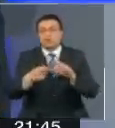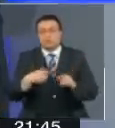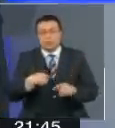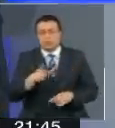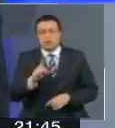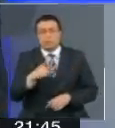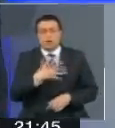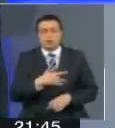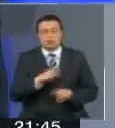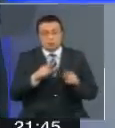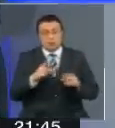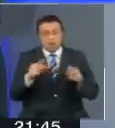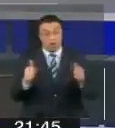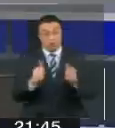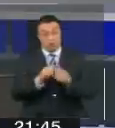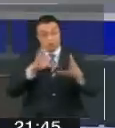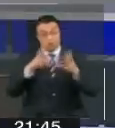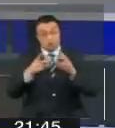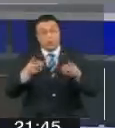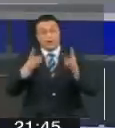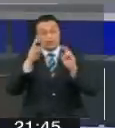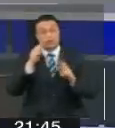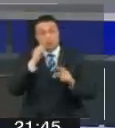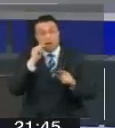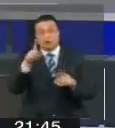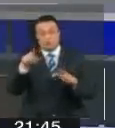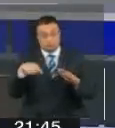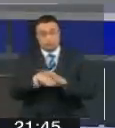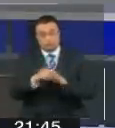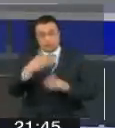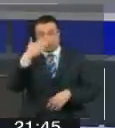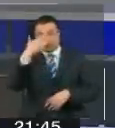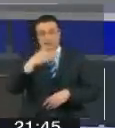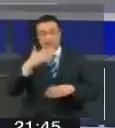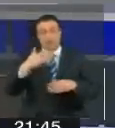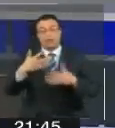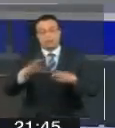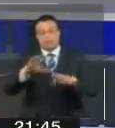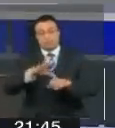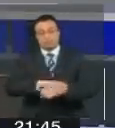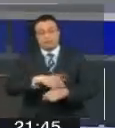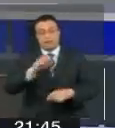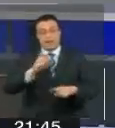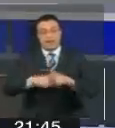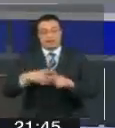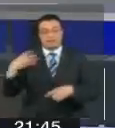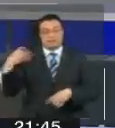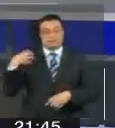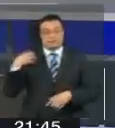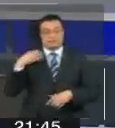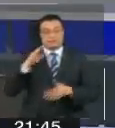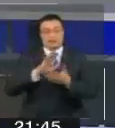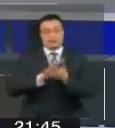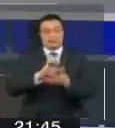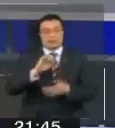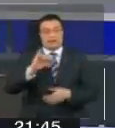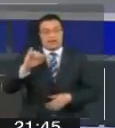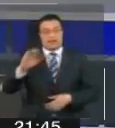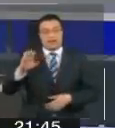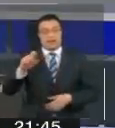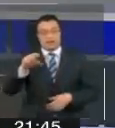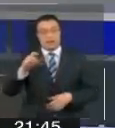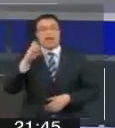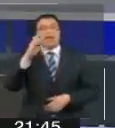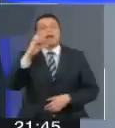¿Y si está en el mundo de los derechos humanos? Y presumo que sí debe haber sabido del procesamiento del excomandante en jefe, Cheire, por el